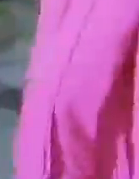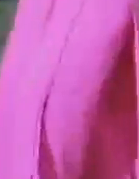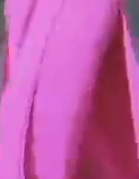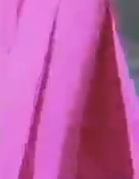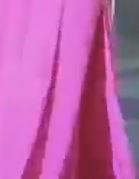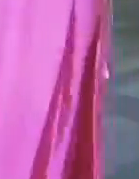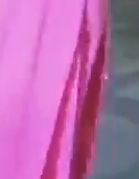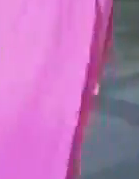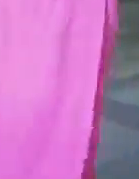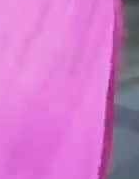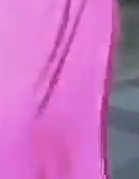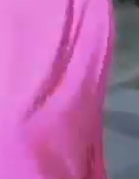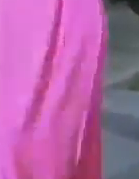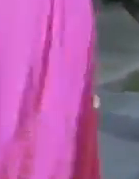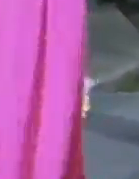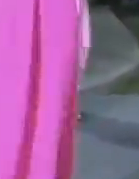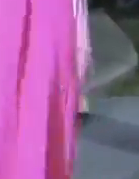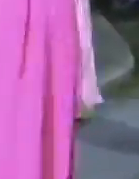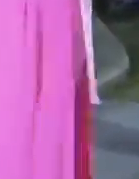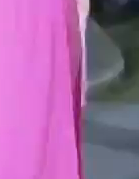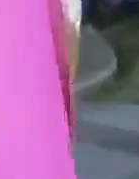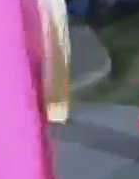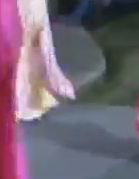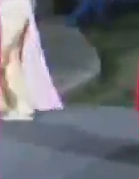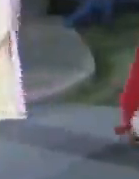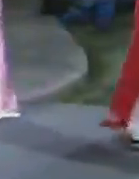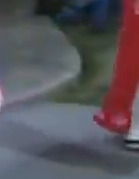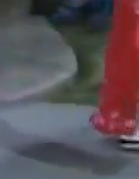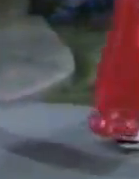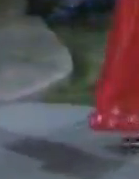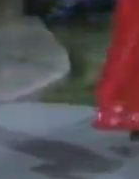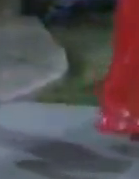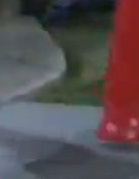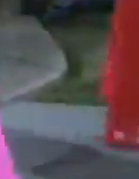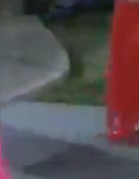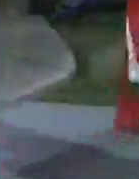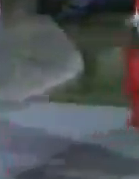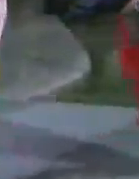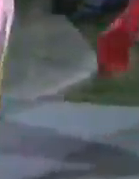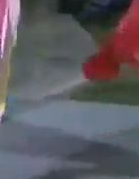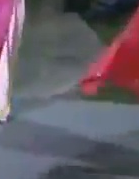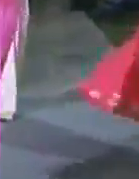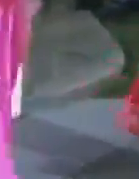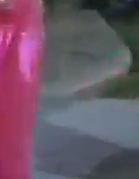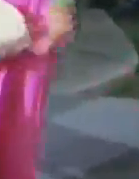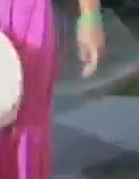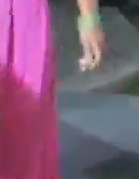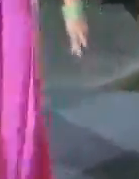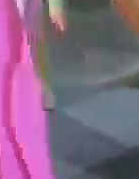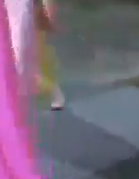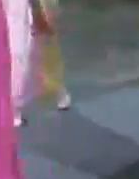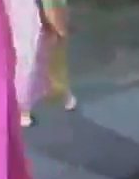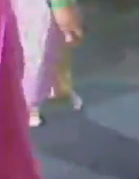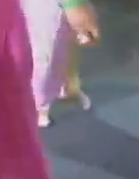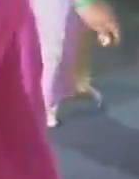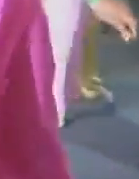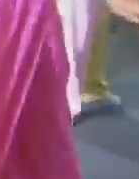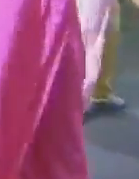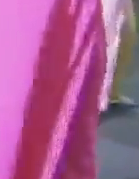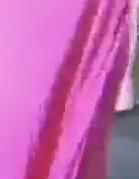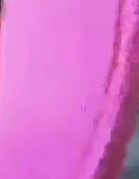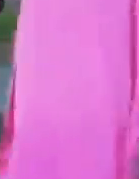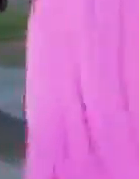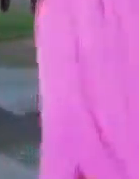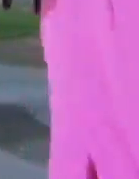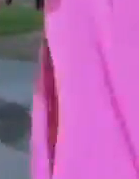con 800 actividades dentro de su programación, que cuenta también con días temáticos dedicados al género